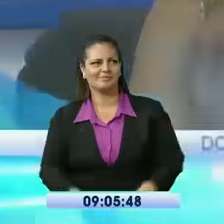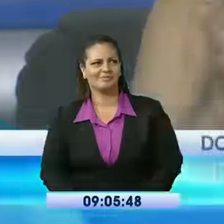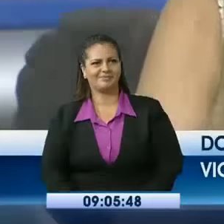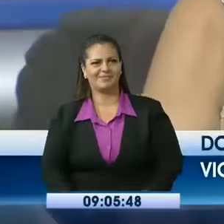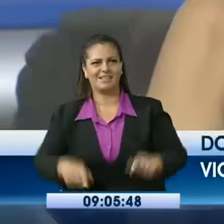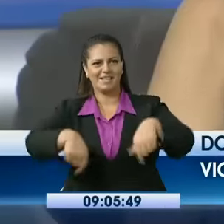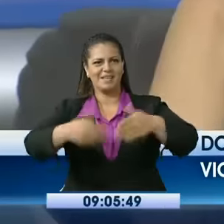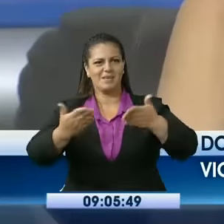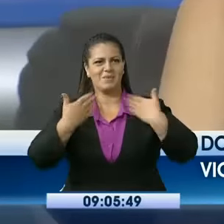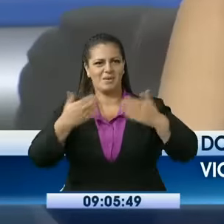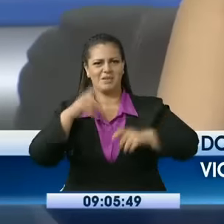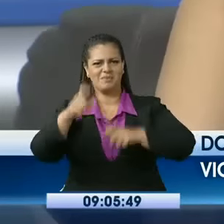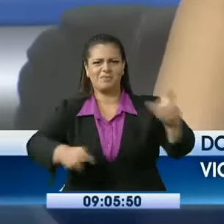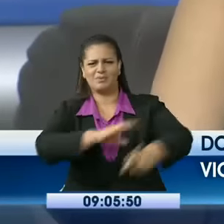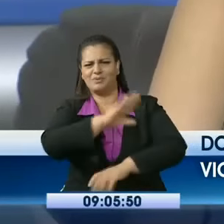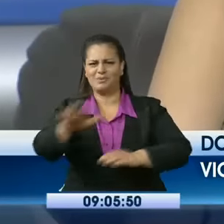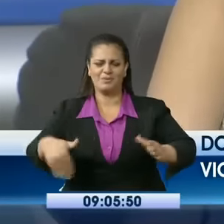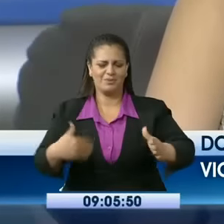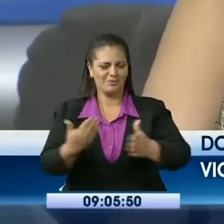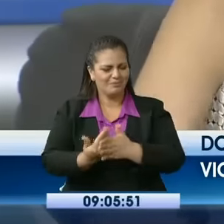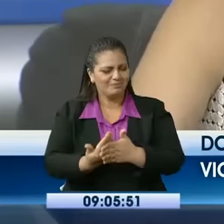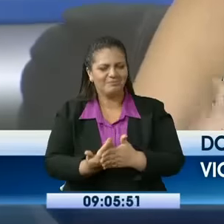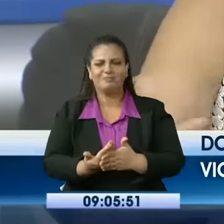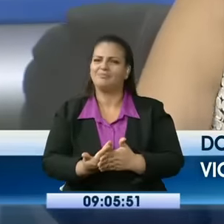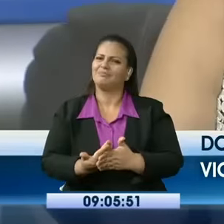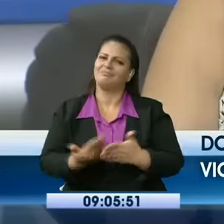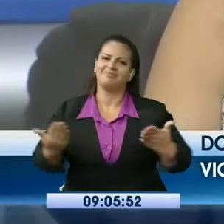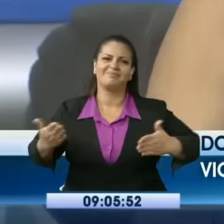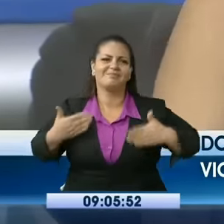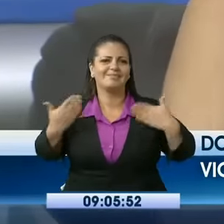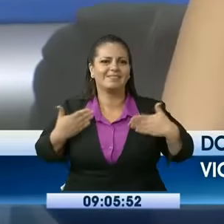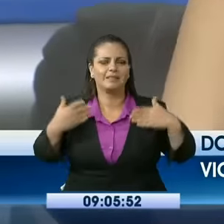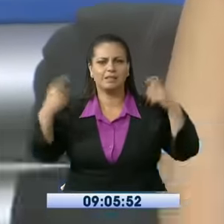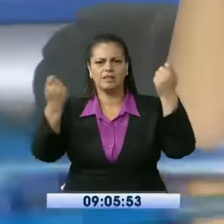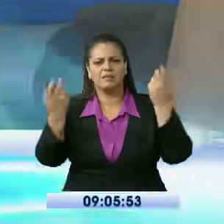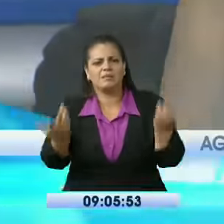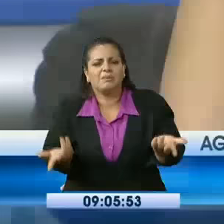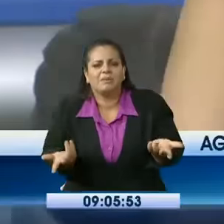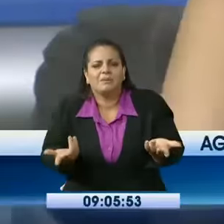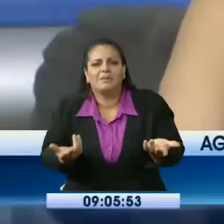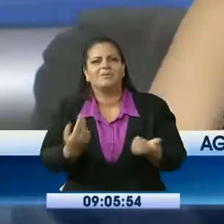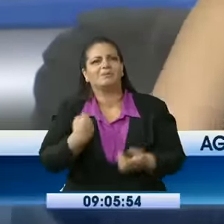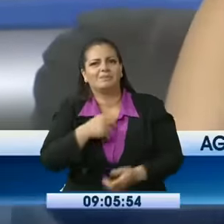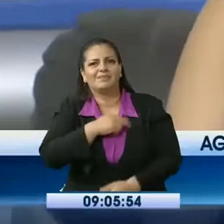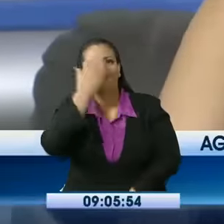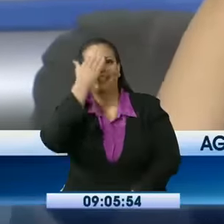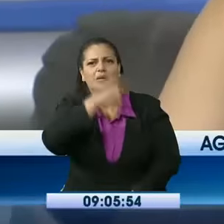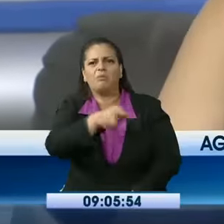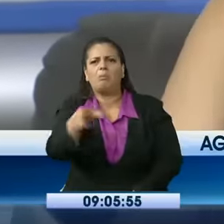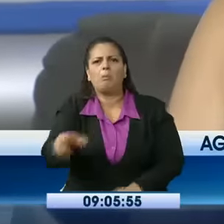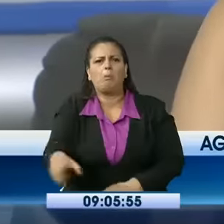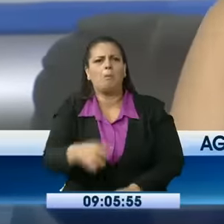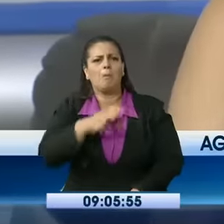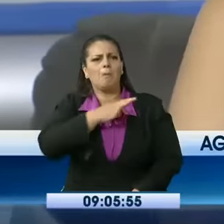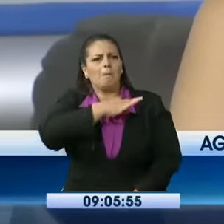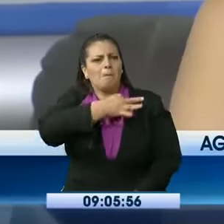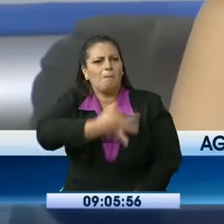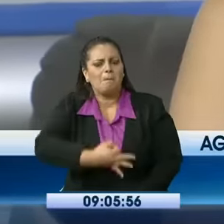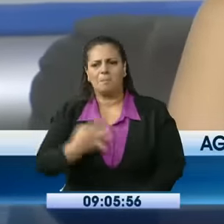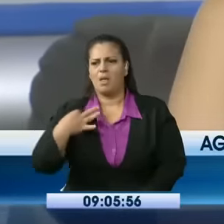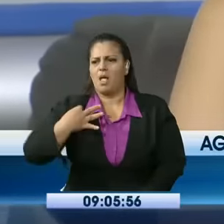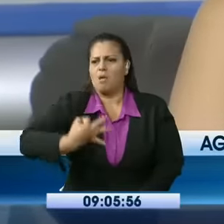los anfitriones de esta fiesta. Nosotros nos caracterizamos por ese espíritu generoso, ese espíritu abierto.